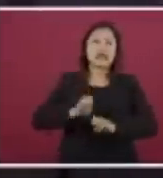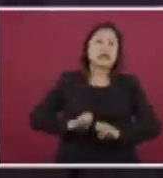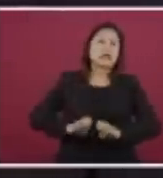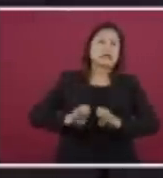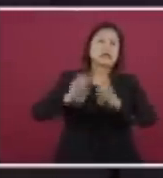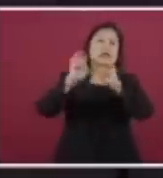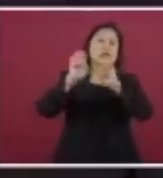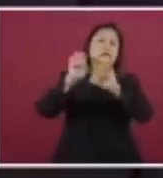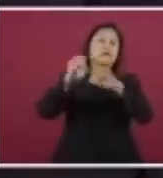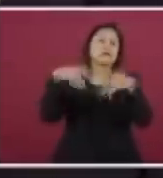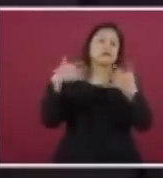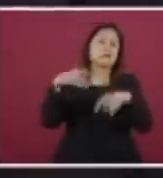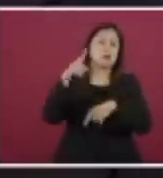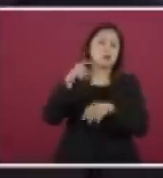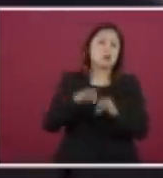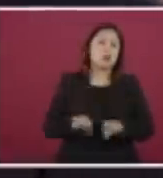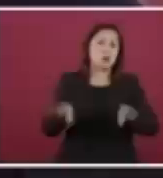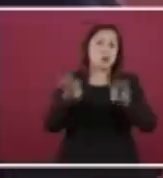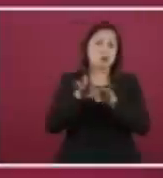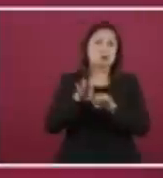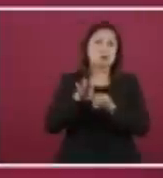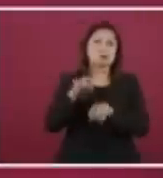emblemático, histórico,